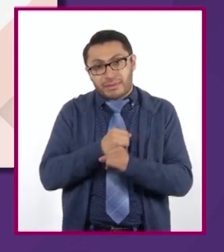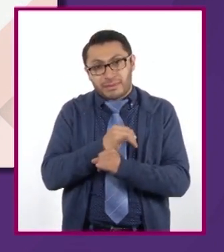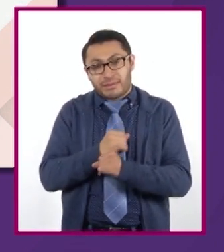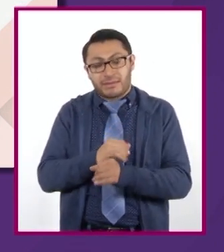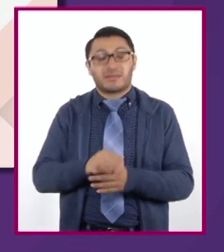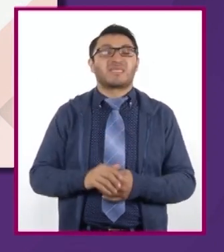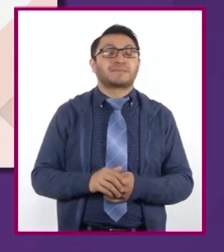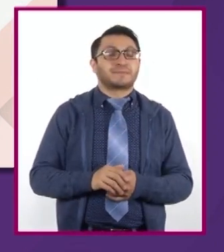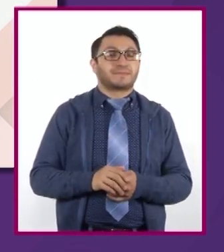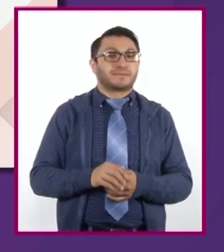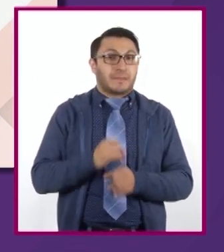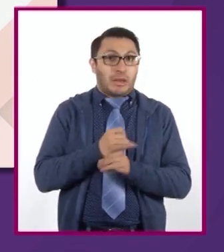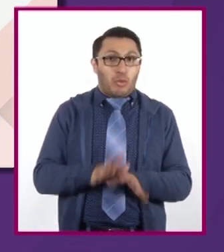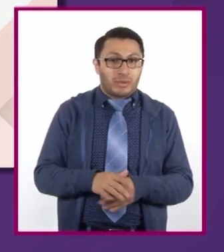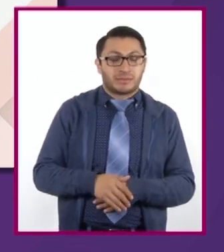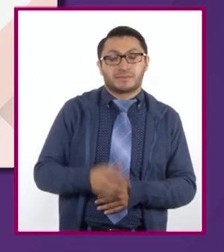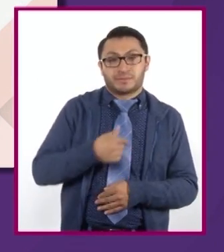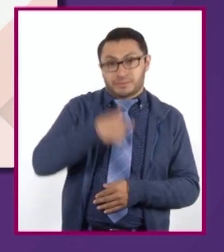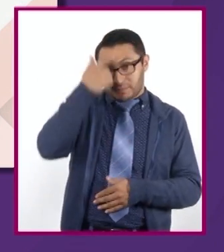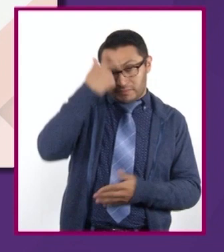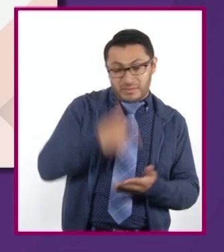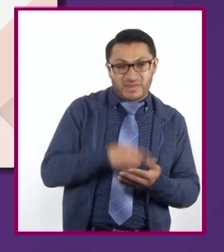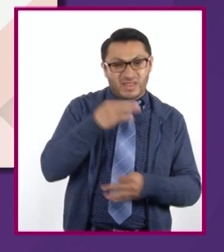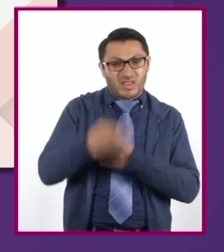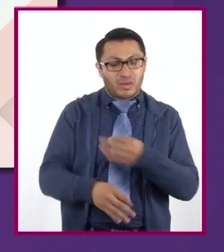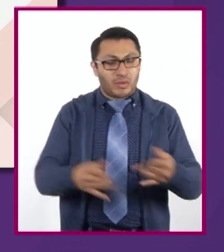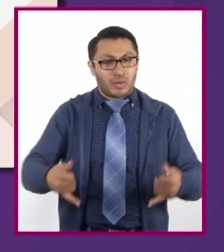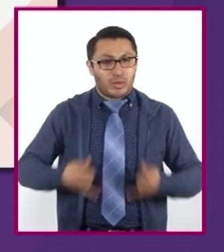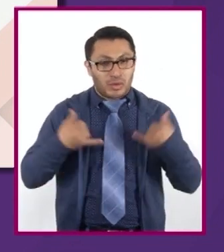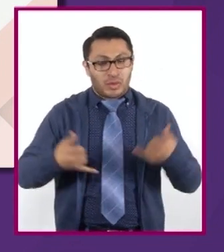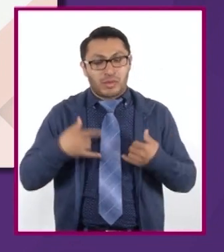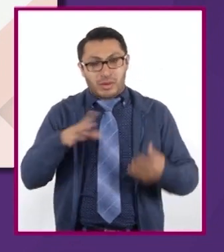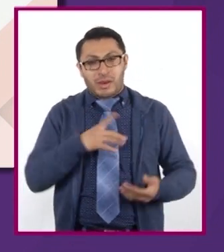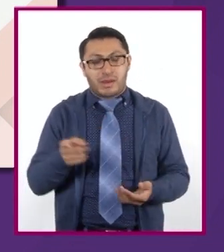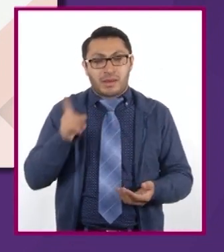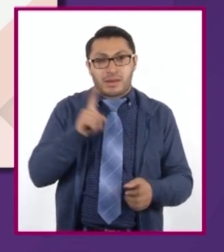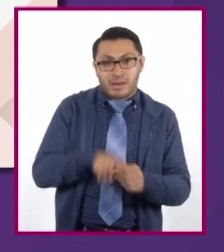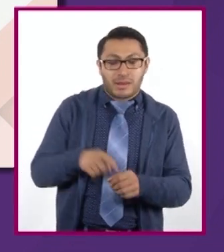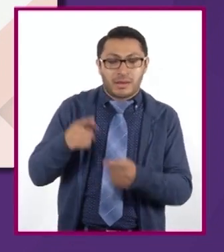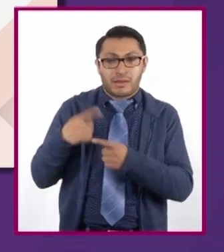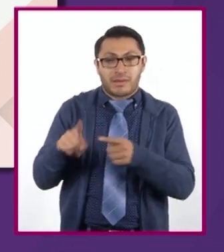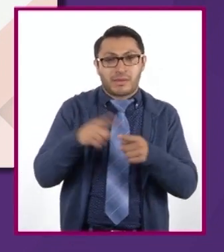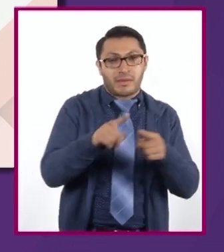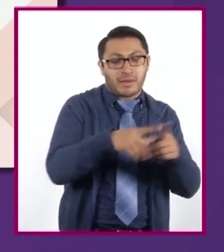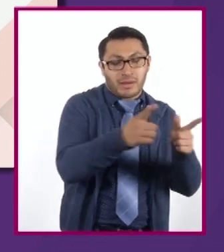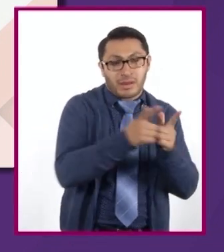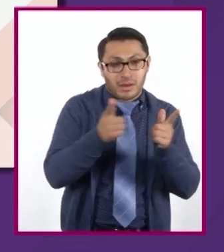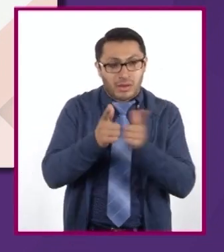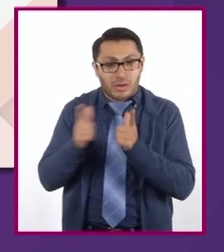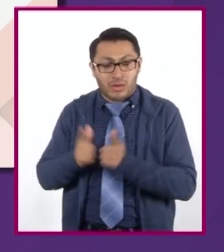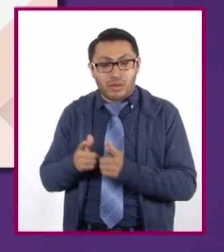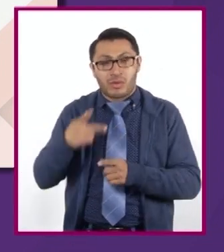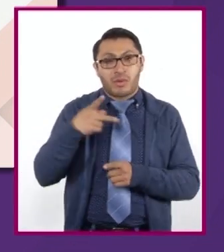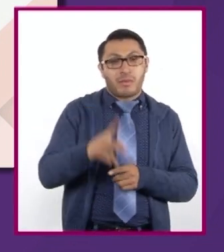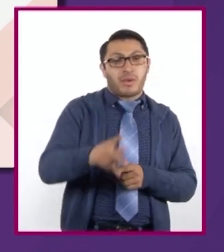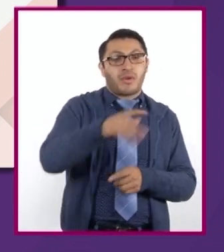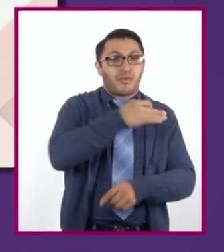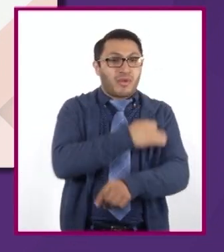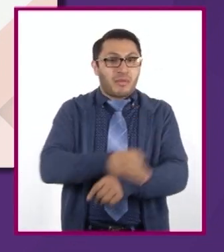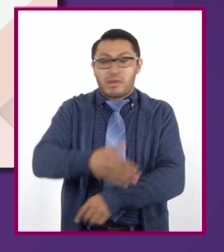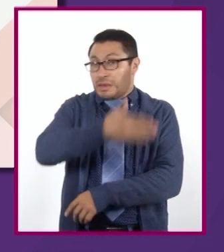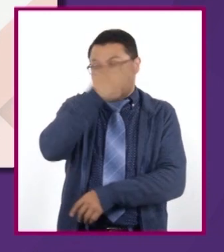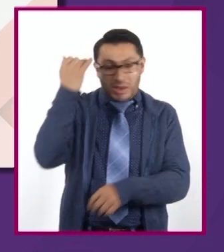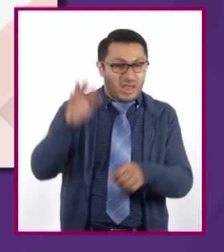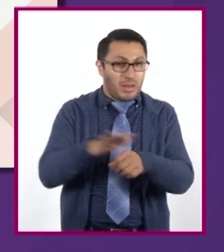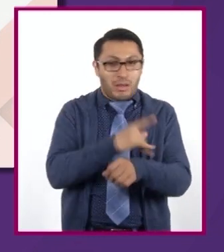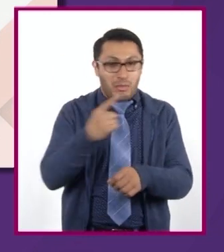Yo creo que todos los jóvenes pertenecen a distintos grupos, pero sus padres no lo saben, porque no conocen las